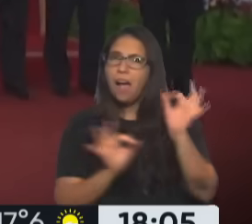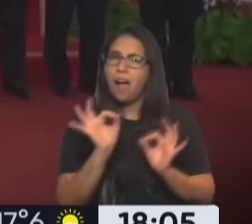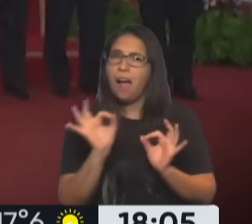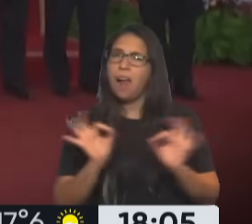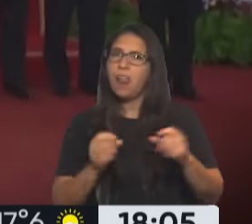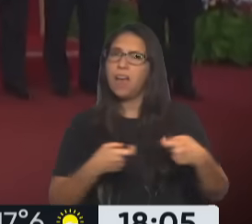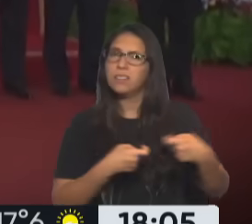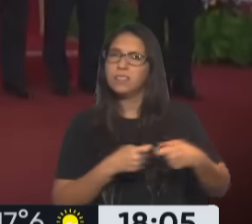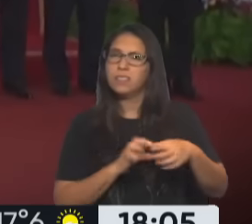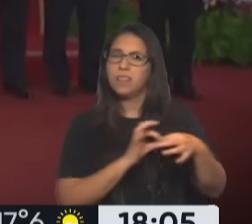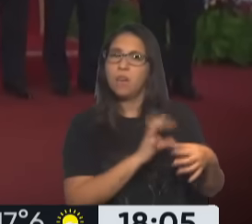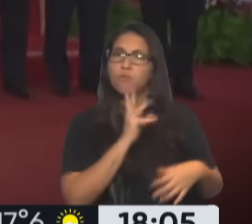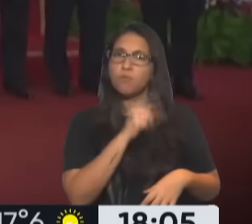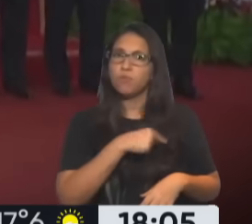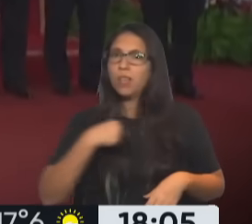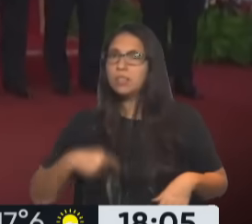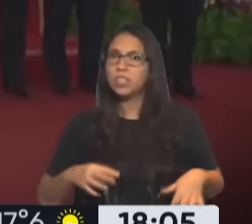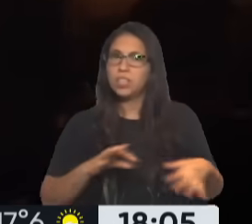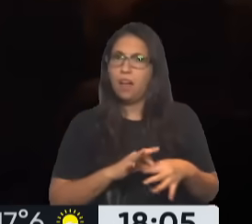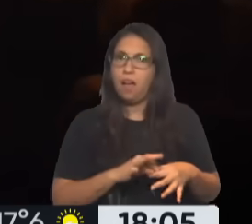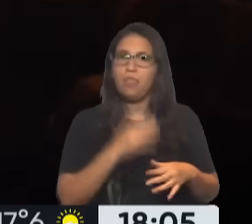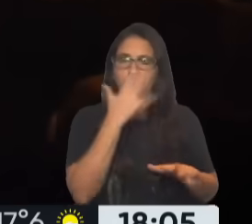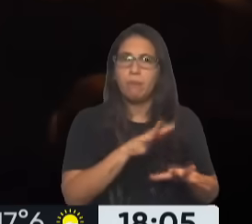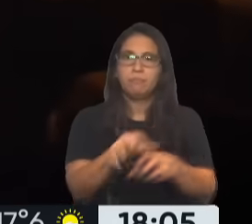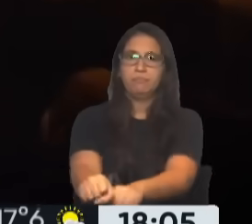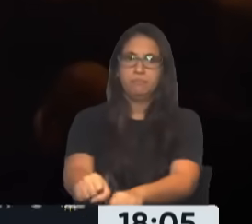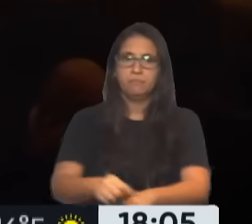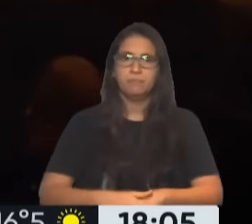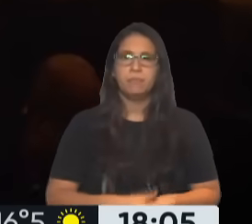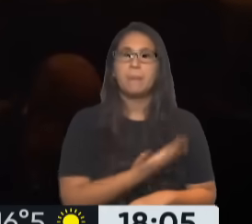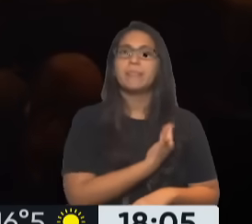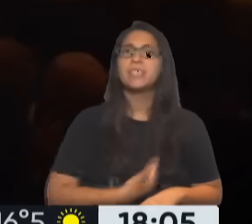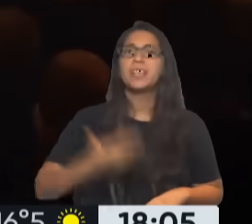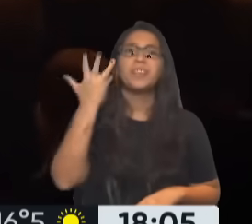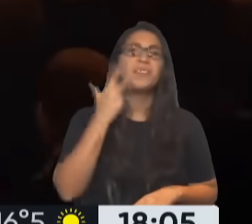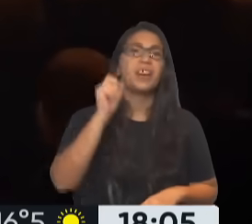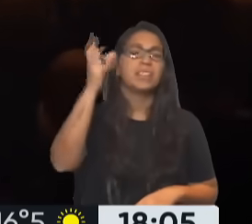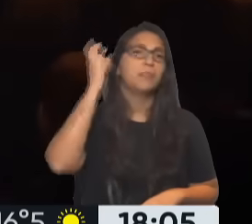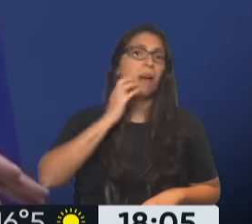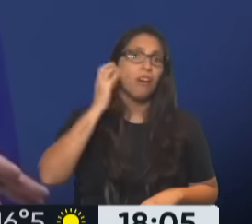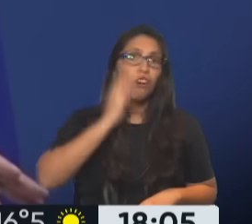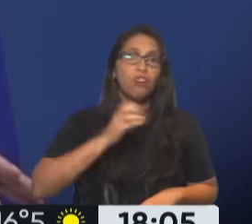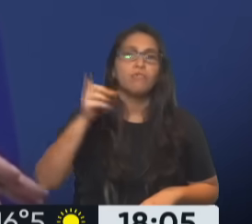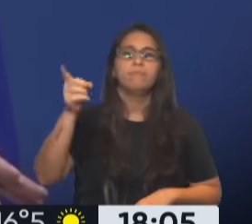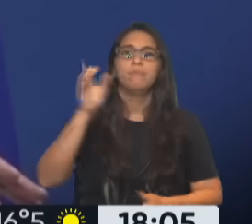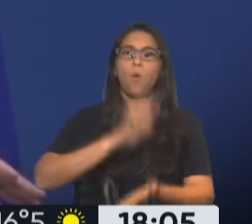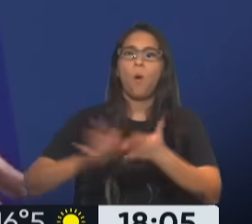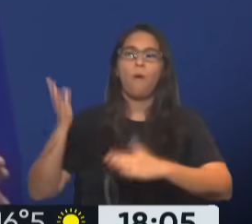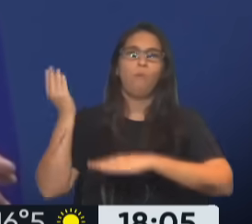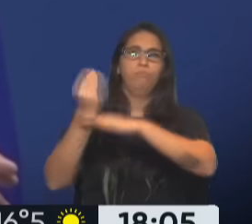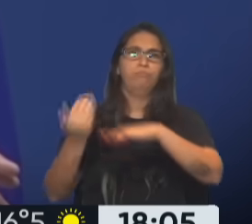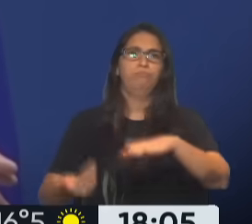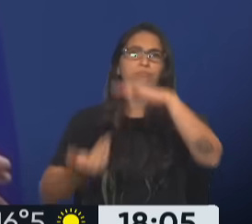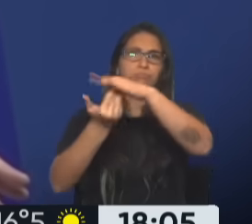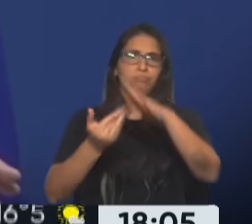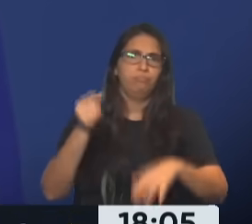con Moscú justo antes de la invasión. Con el presidente francés Emmanuel Macron convertido en el nuevo halcón europeo de